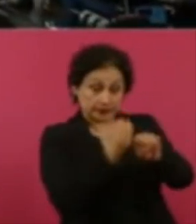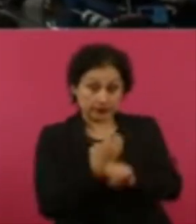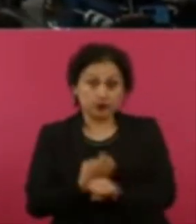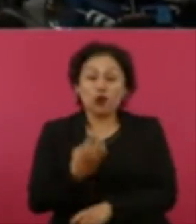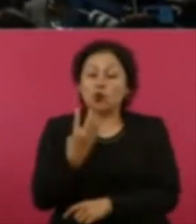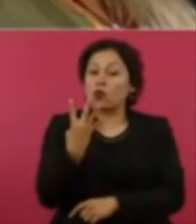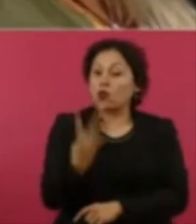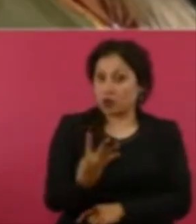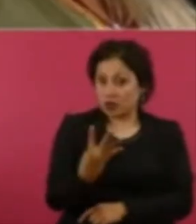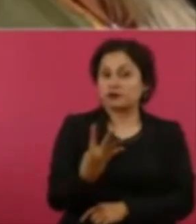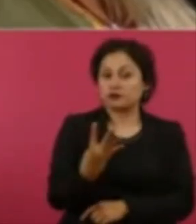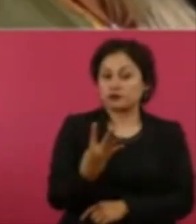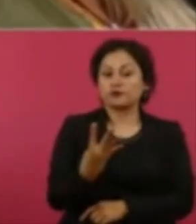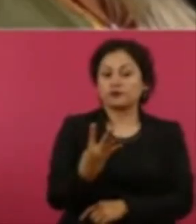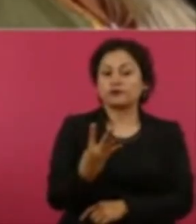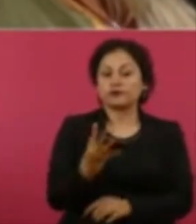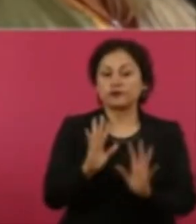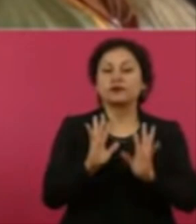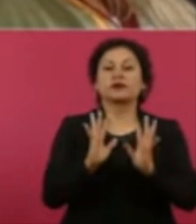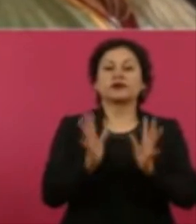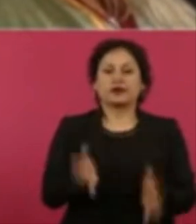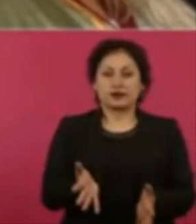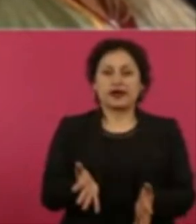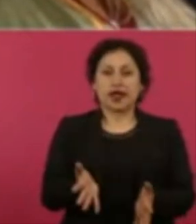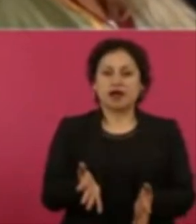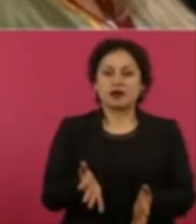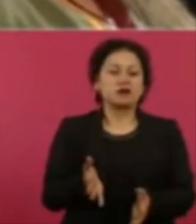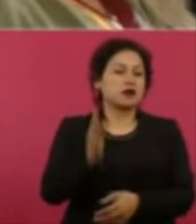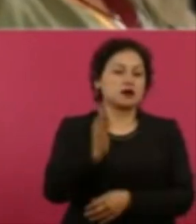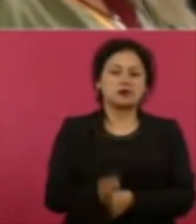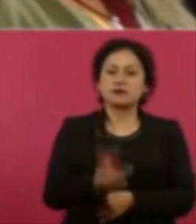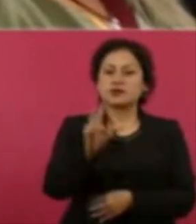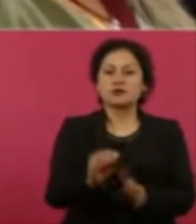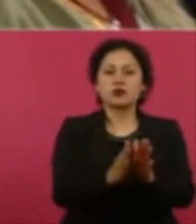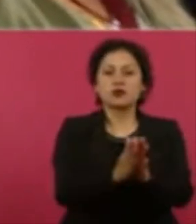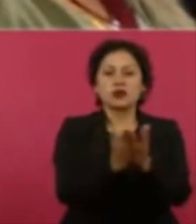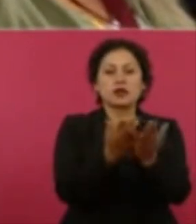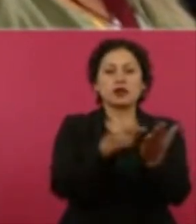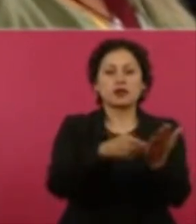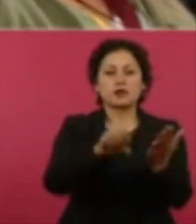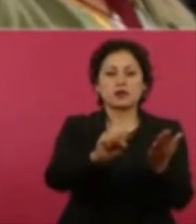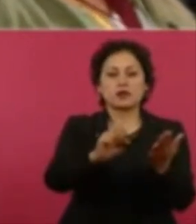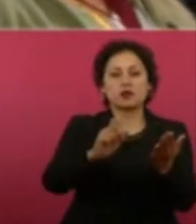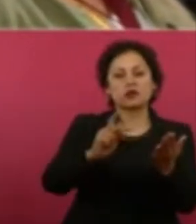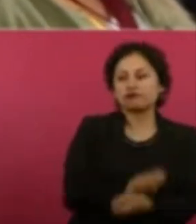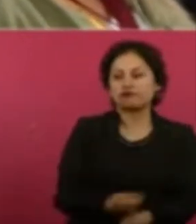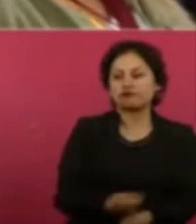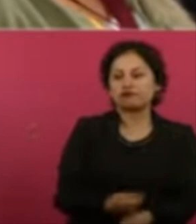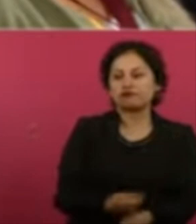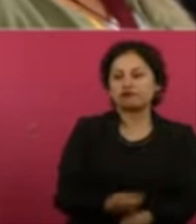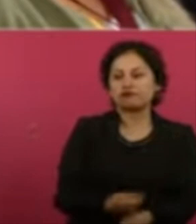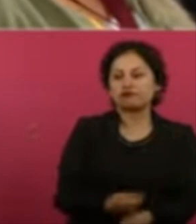entidades que han rechazado repartir los libros de texto gratuitos, aprovechando también que está